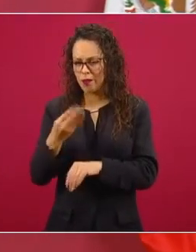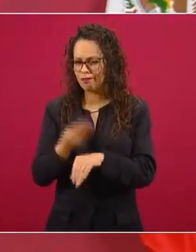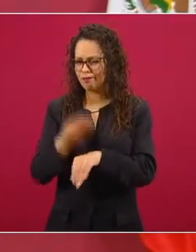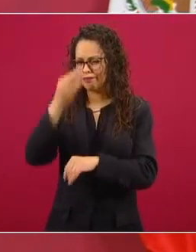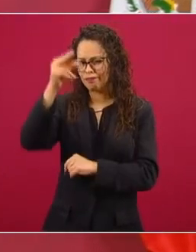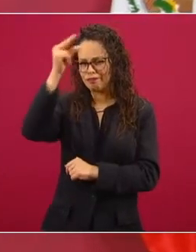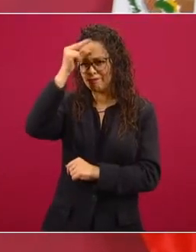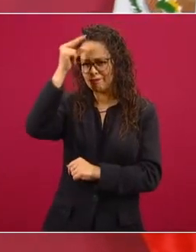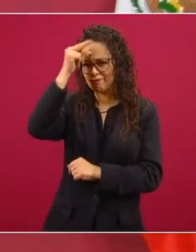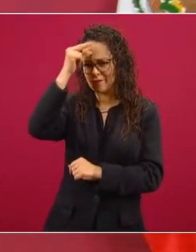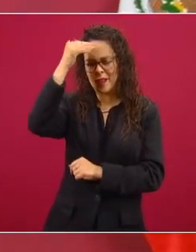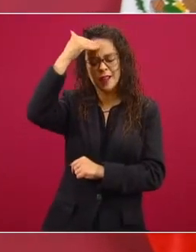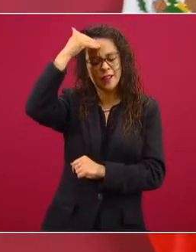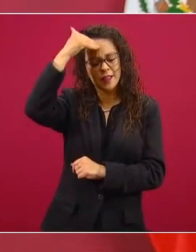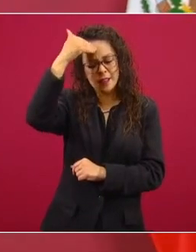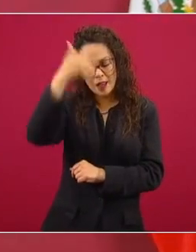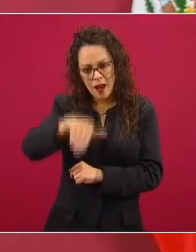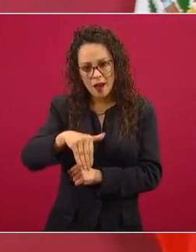decidió